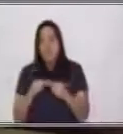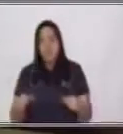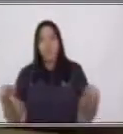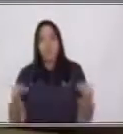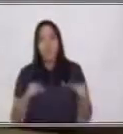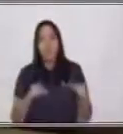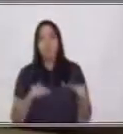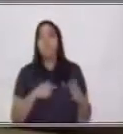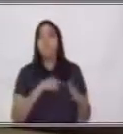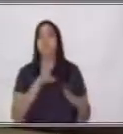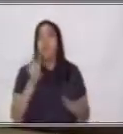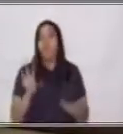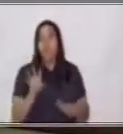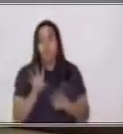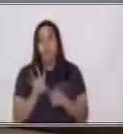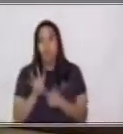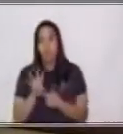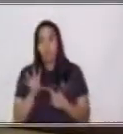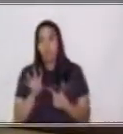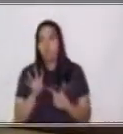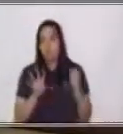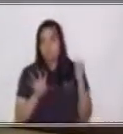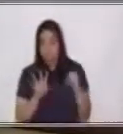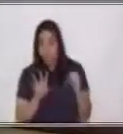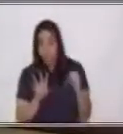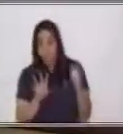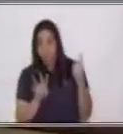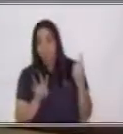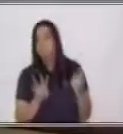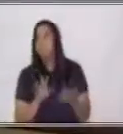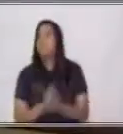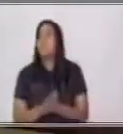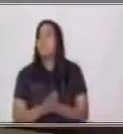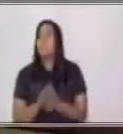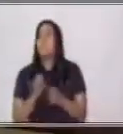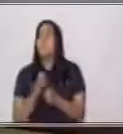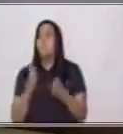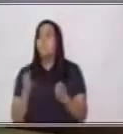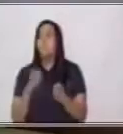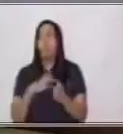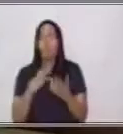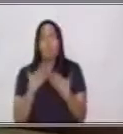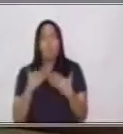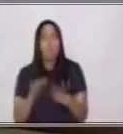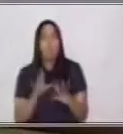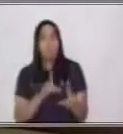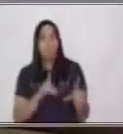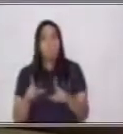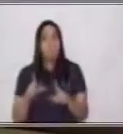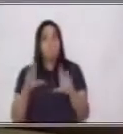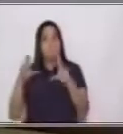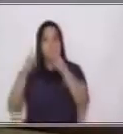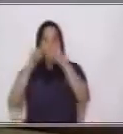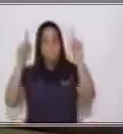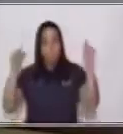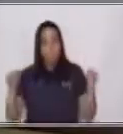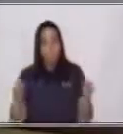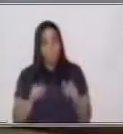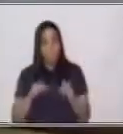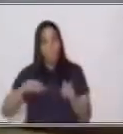de menos 16. Y aquí voy a dividir todo el renglón dentro de 4. Para formar